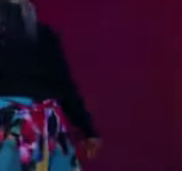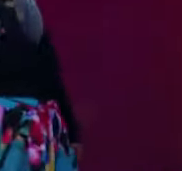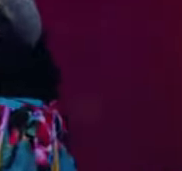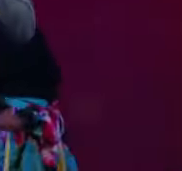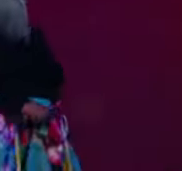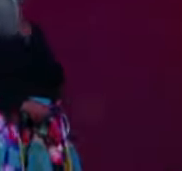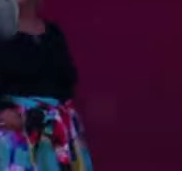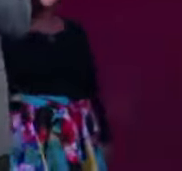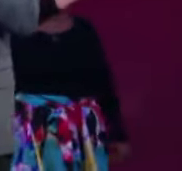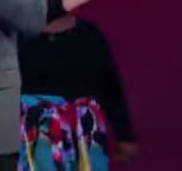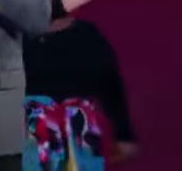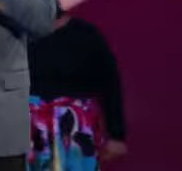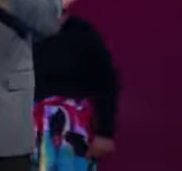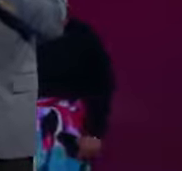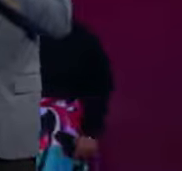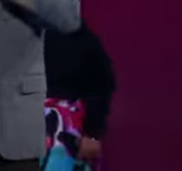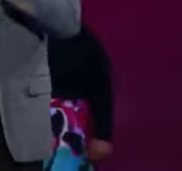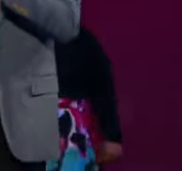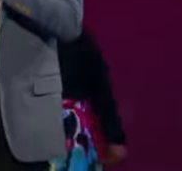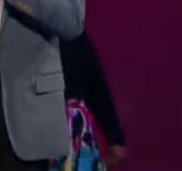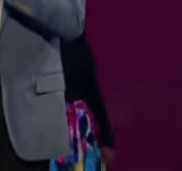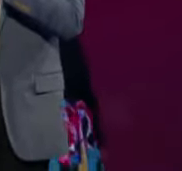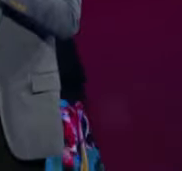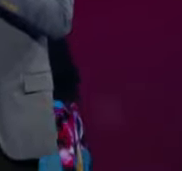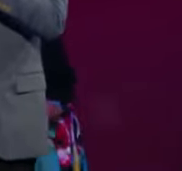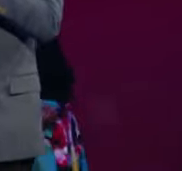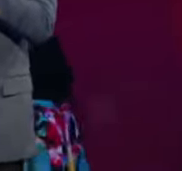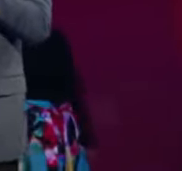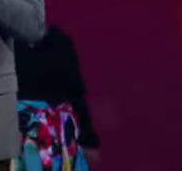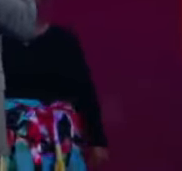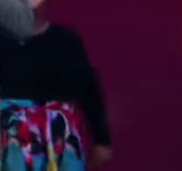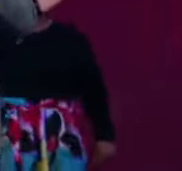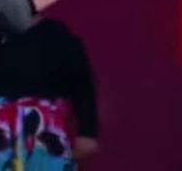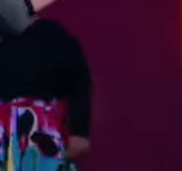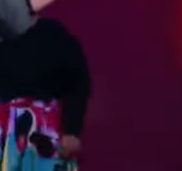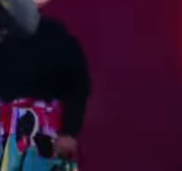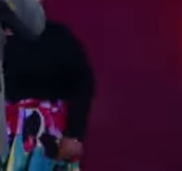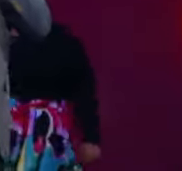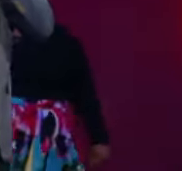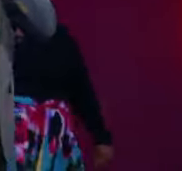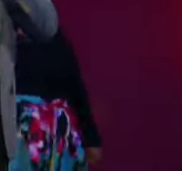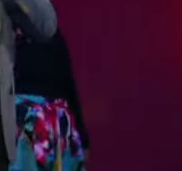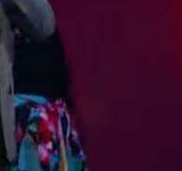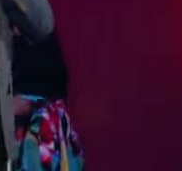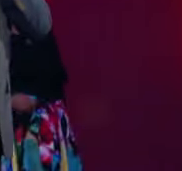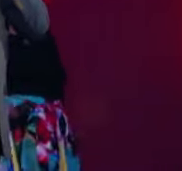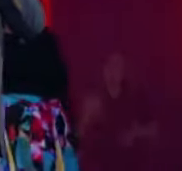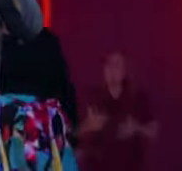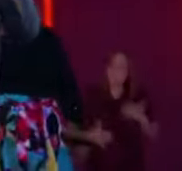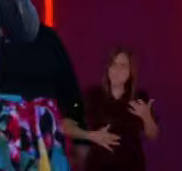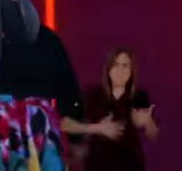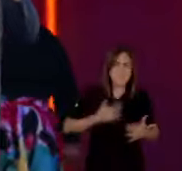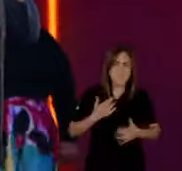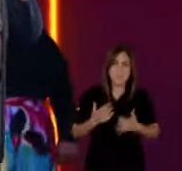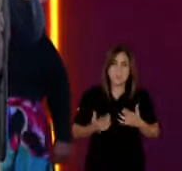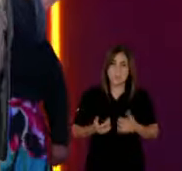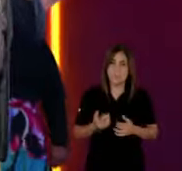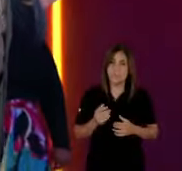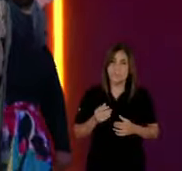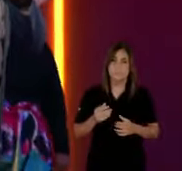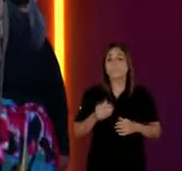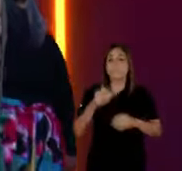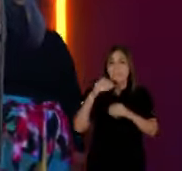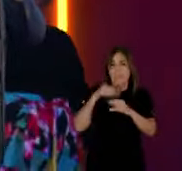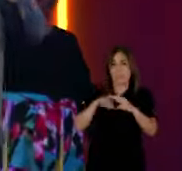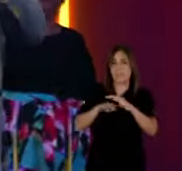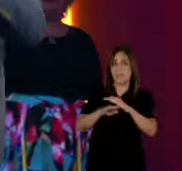de milagros para ti hoy en esta mañana. Yo siento que a través de la transmisión alguien hoy en su casa